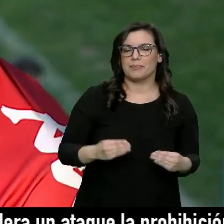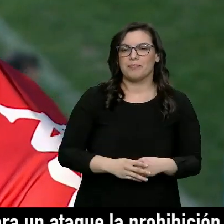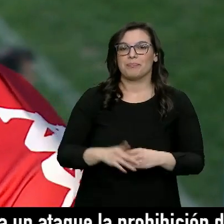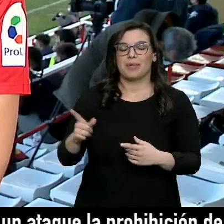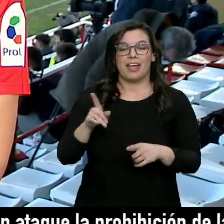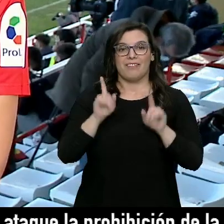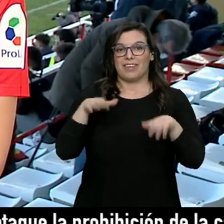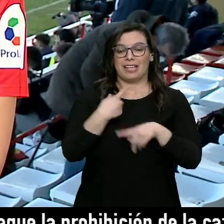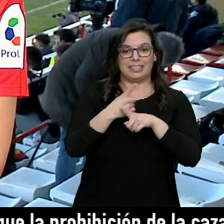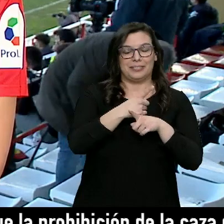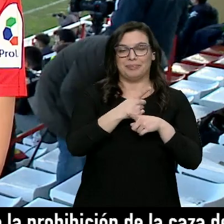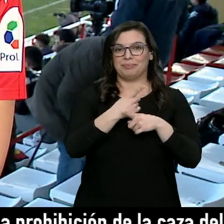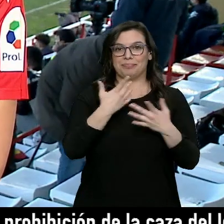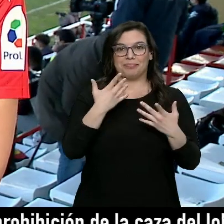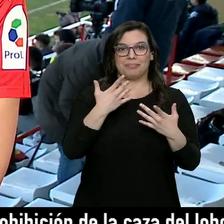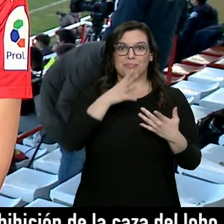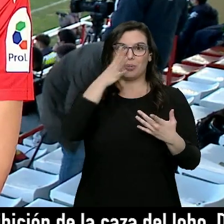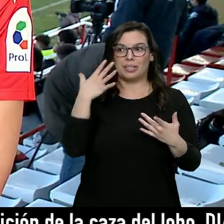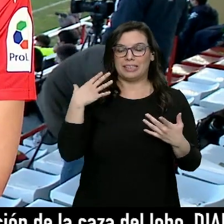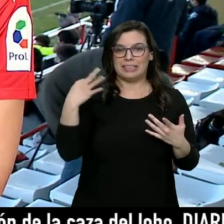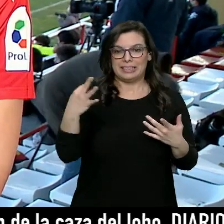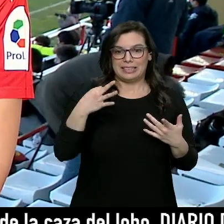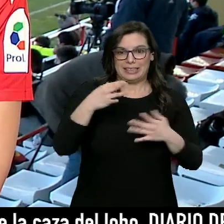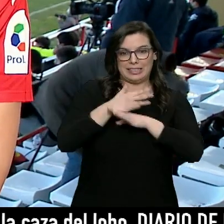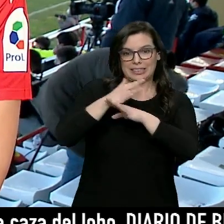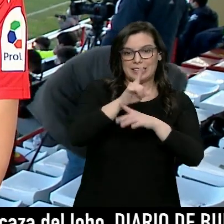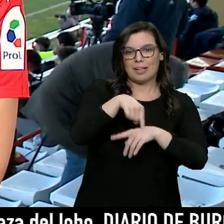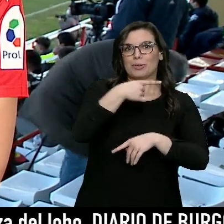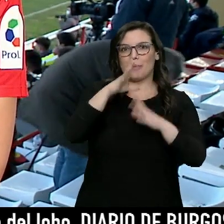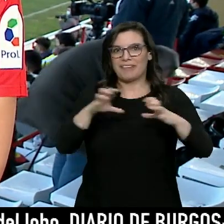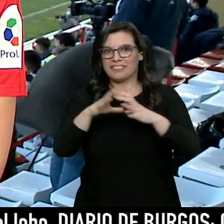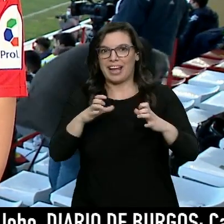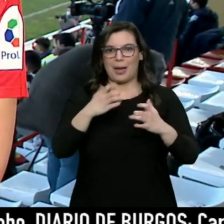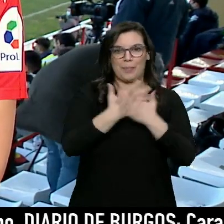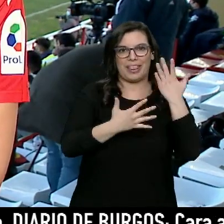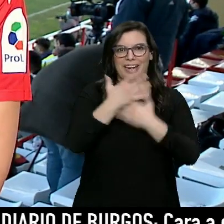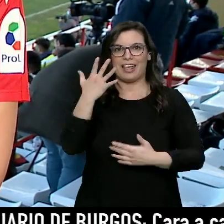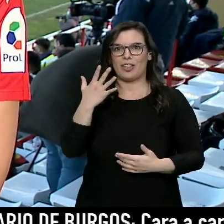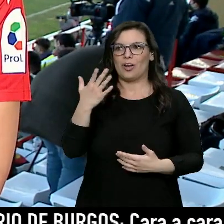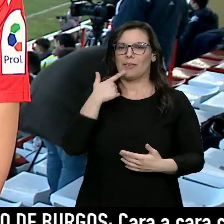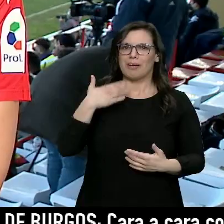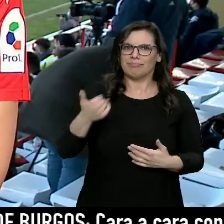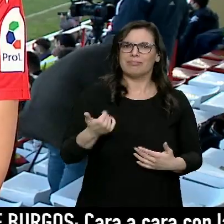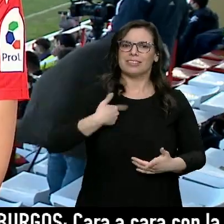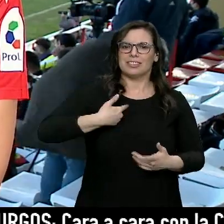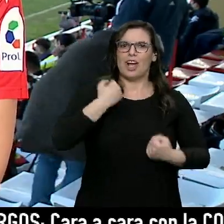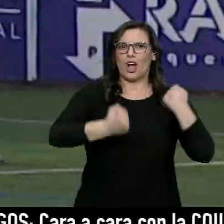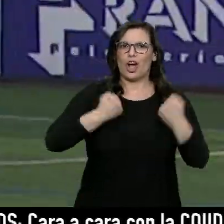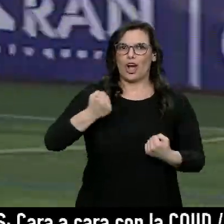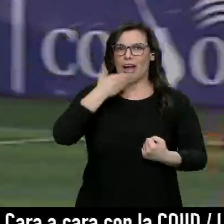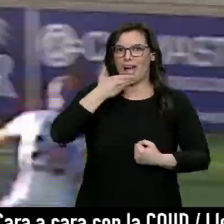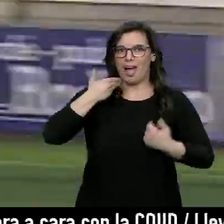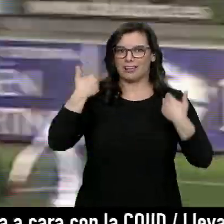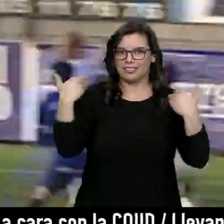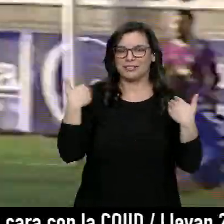de sensaciones. Nerviosismo por si salía, pero a la vez tenía muchas ganas de que Sergio me dijera, venga, corre a calentar.